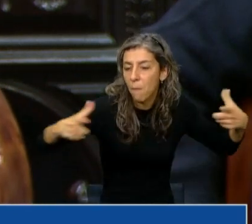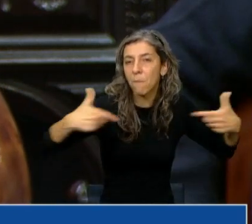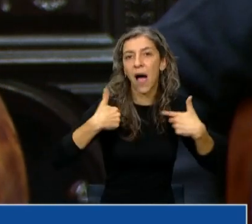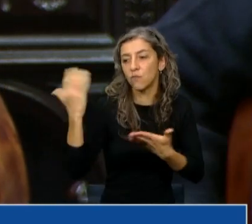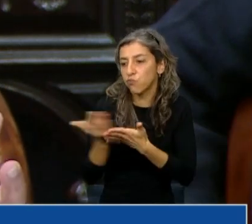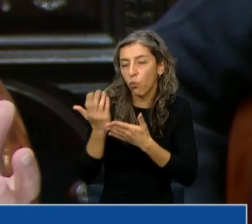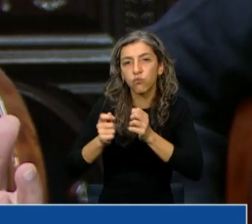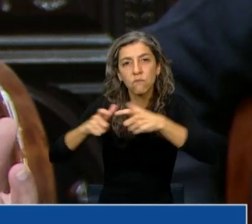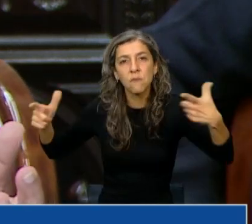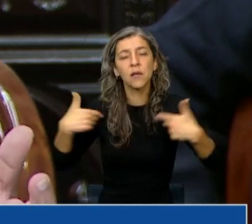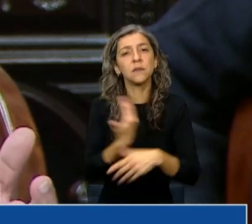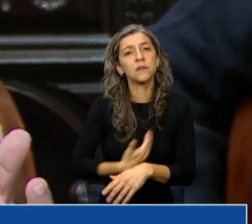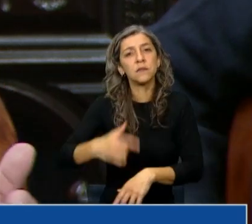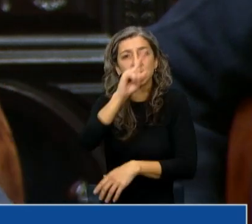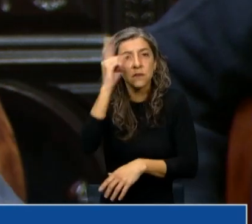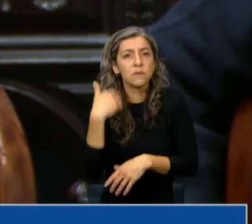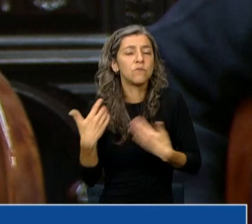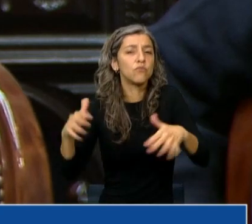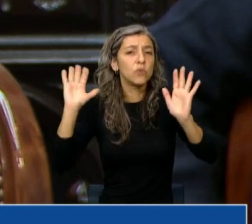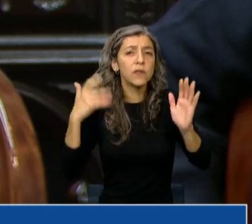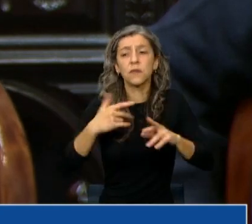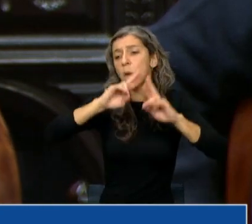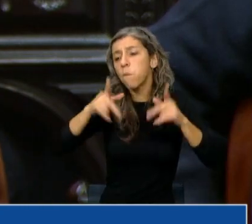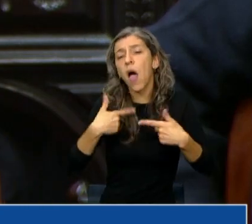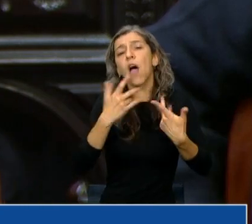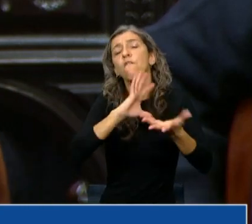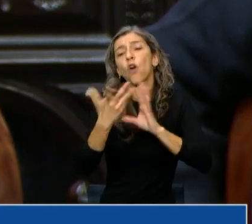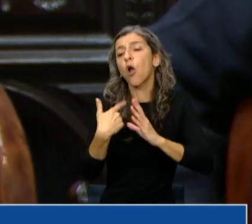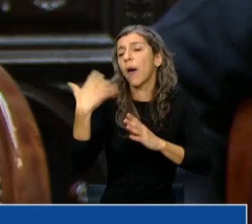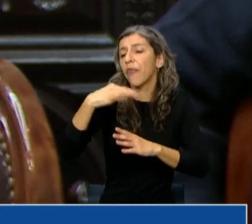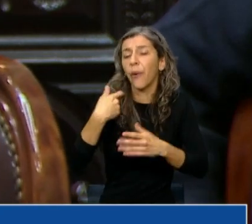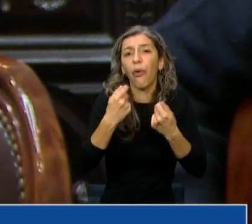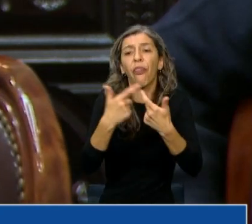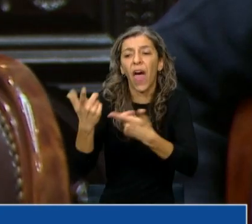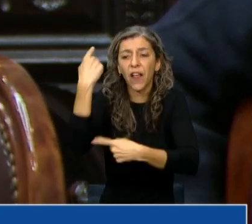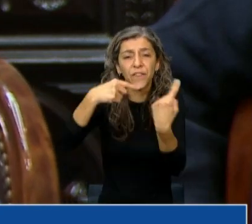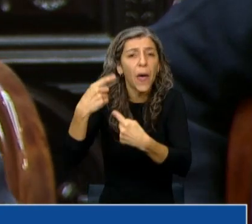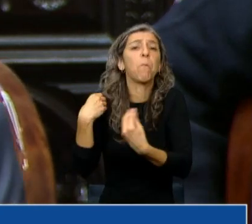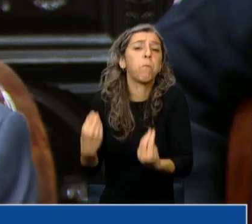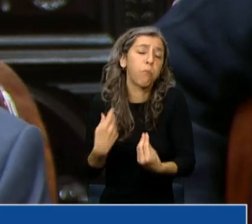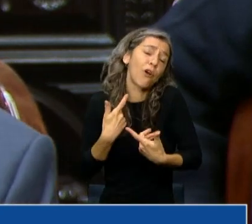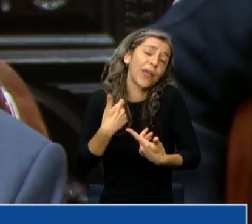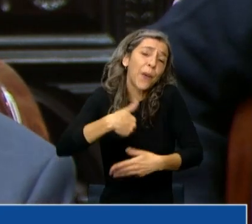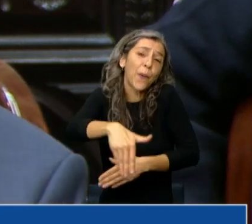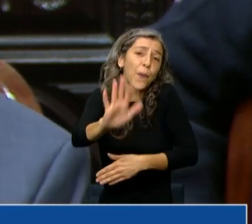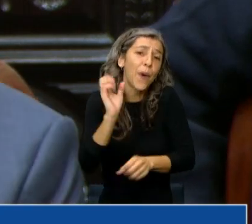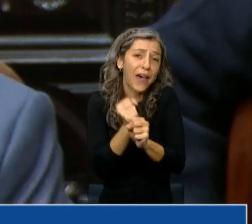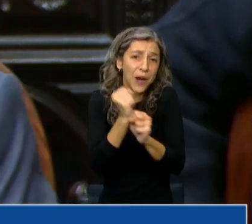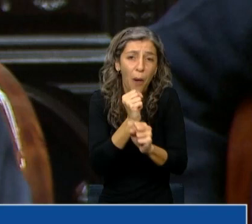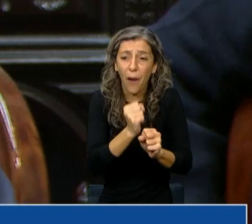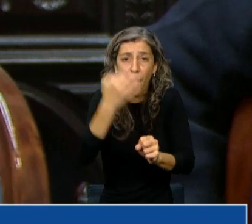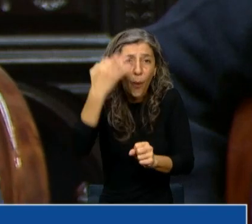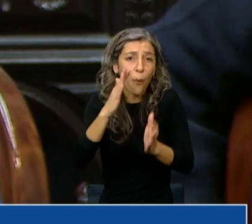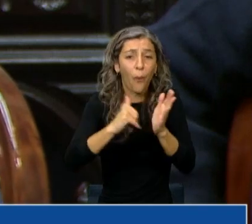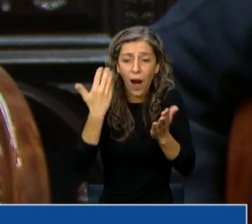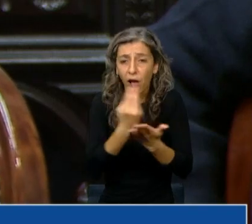Quizás también el Estado tenga que invertir menos en planes porque se genere trabajo genuino y registrado. Otro de los discursos fue que en el